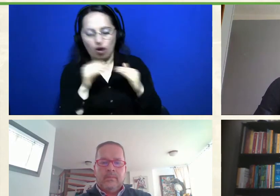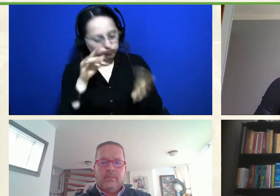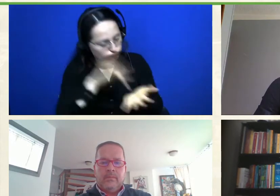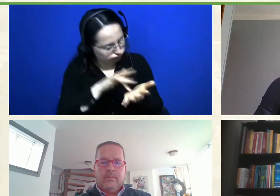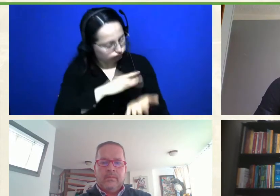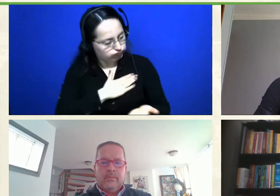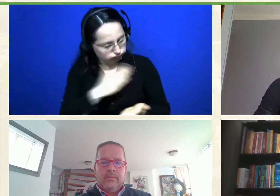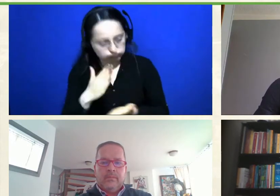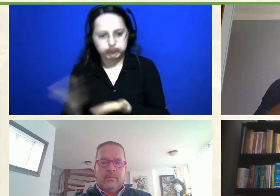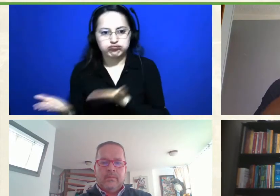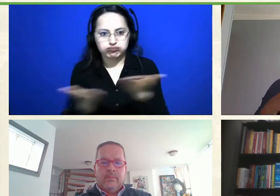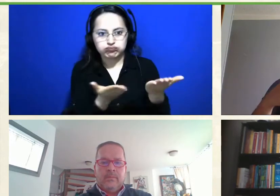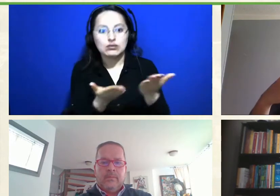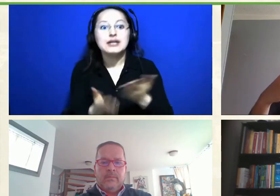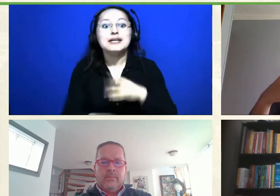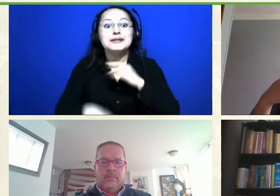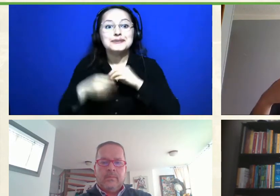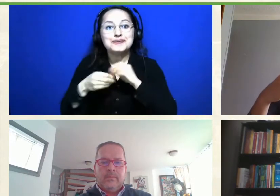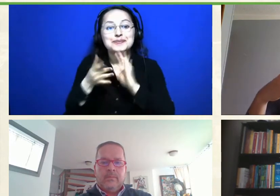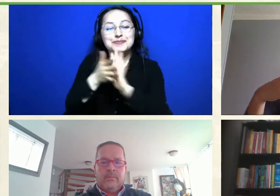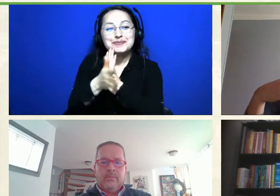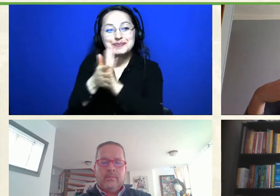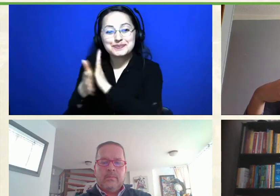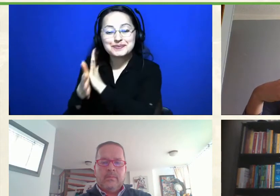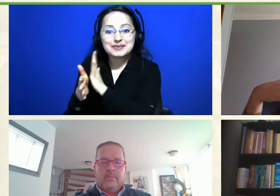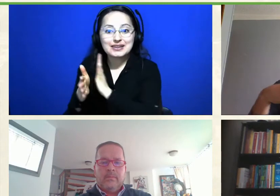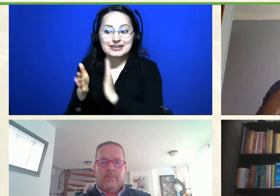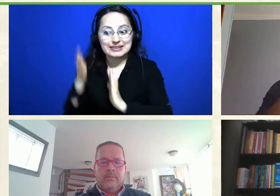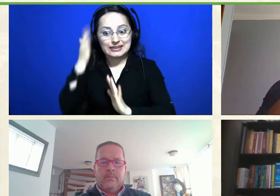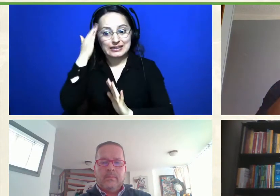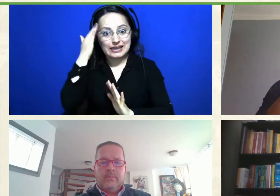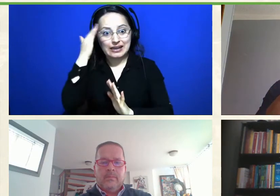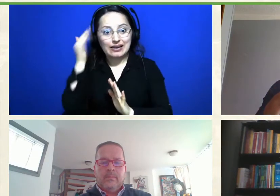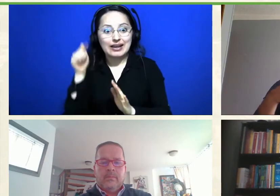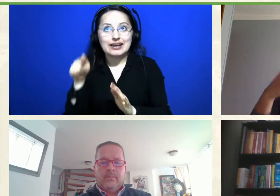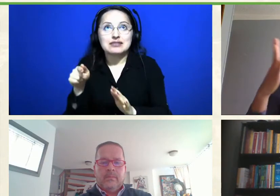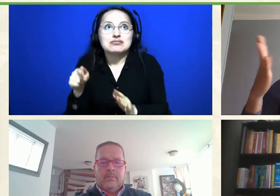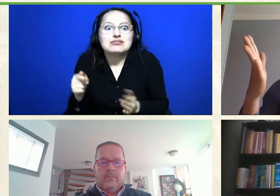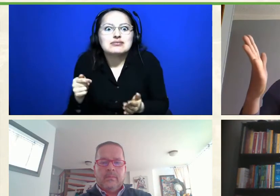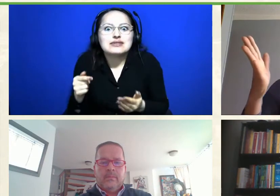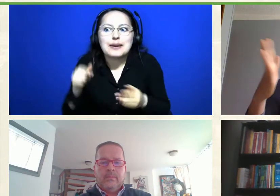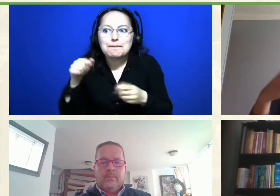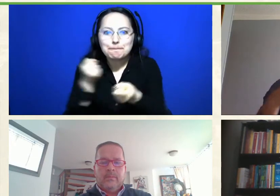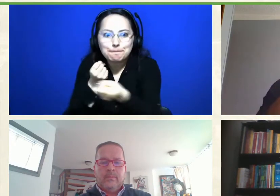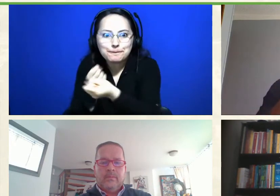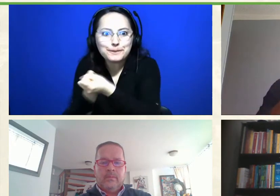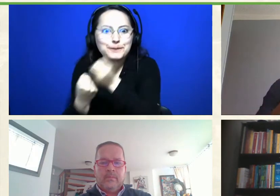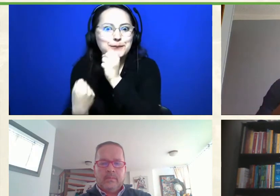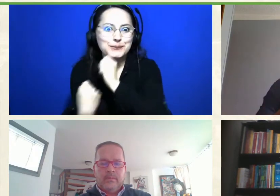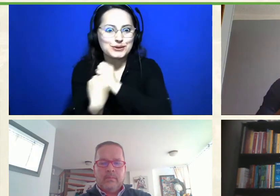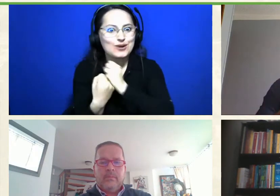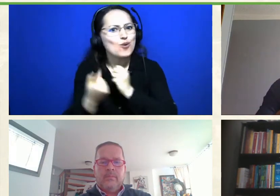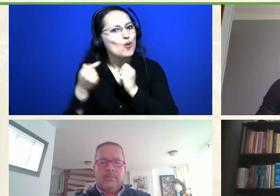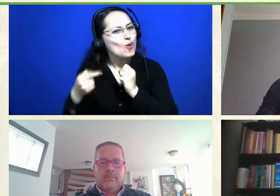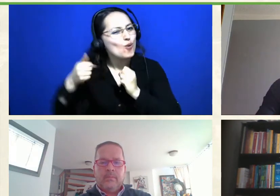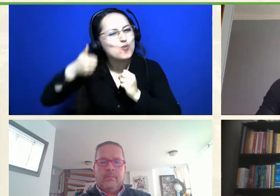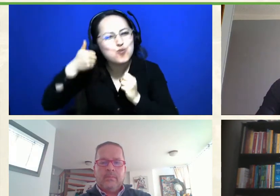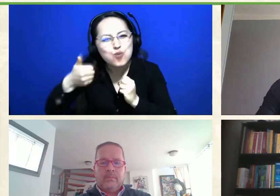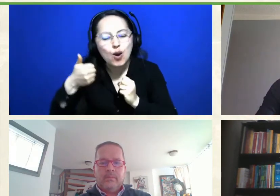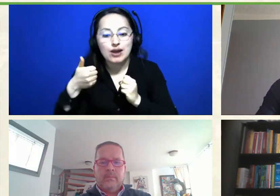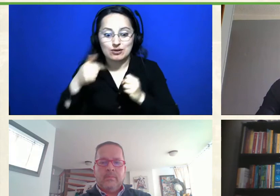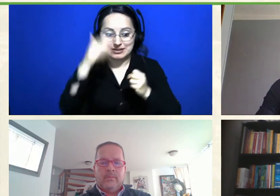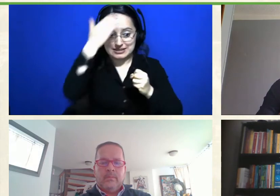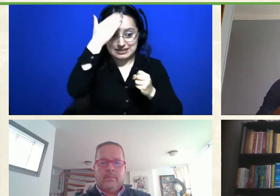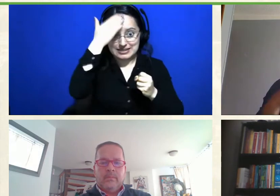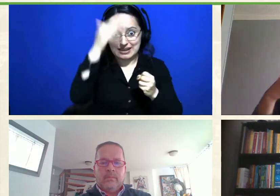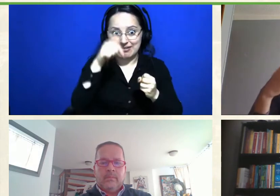También comentar que, digamos, es una forma muy interesante de comunión, por decirlo, entre la entidad y los territorios y las comunidades. Es